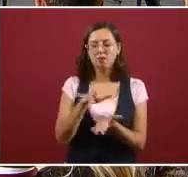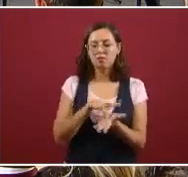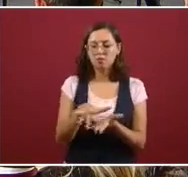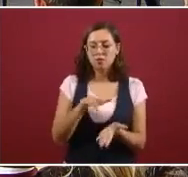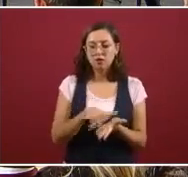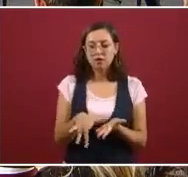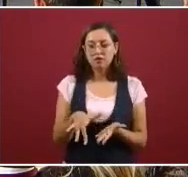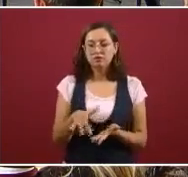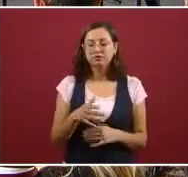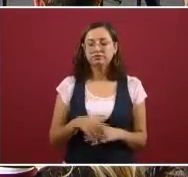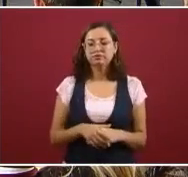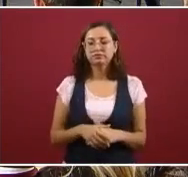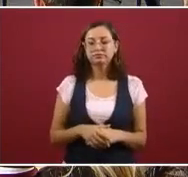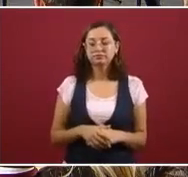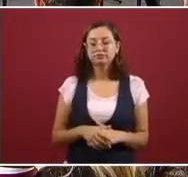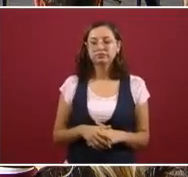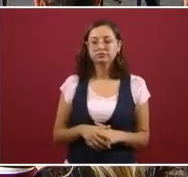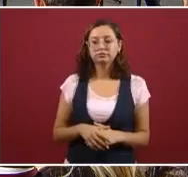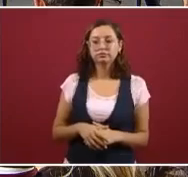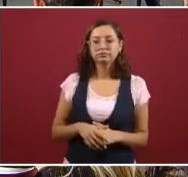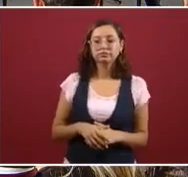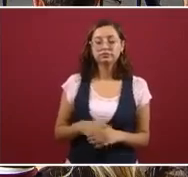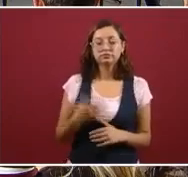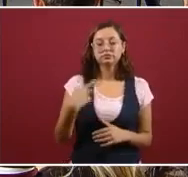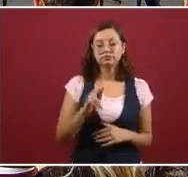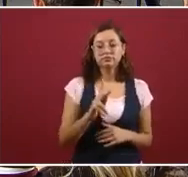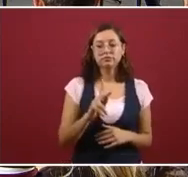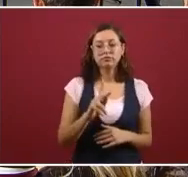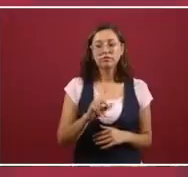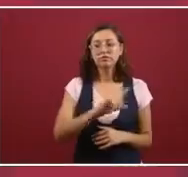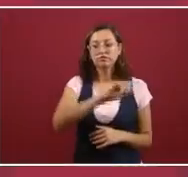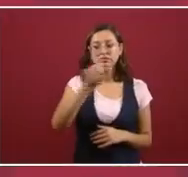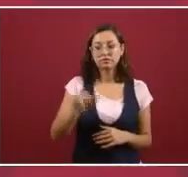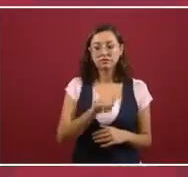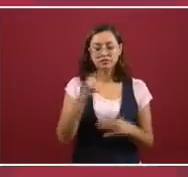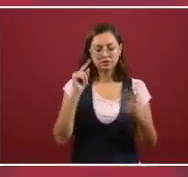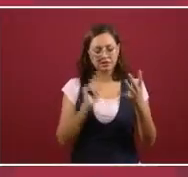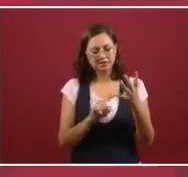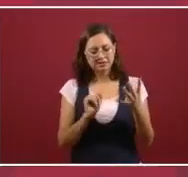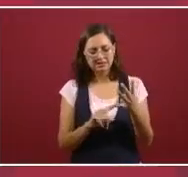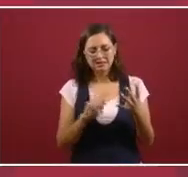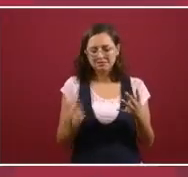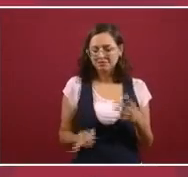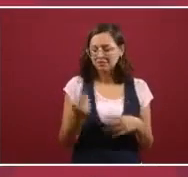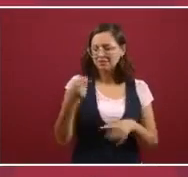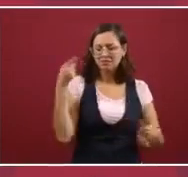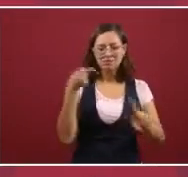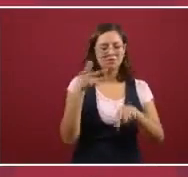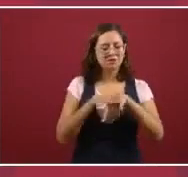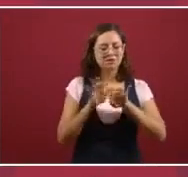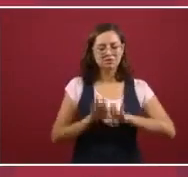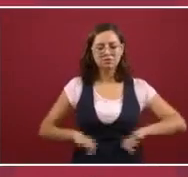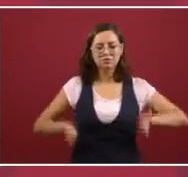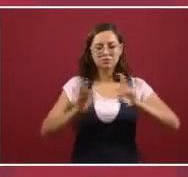creo que… Pero quisiera regresar a tu segunda pregunta, porque tu segunda pregunta es clave. Y es,